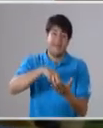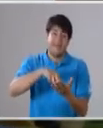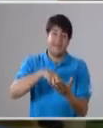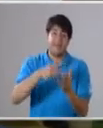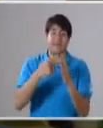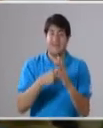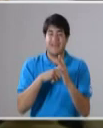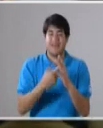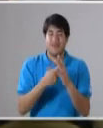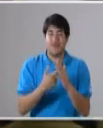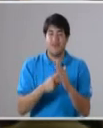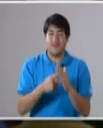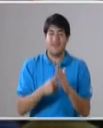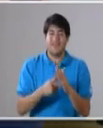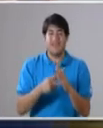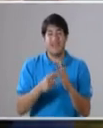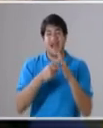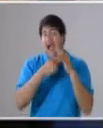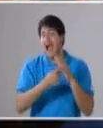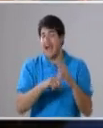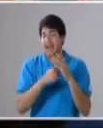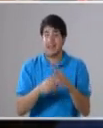¿verdad?